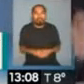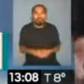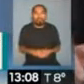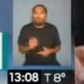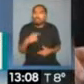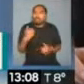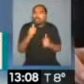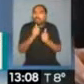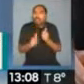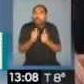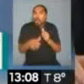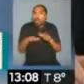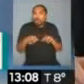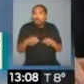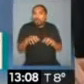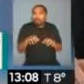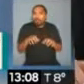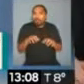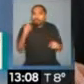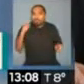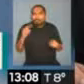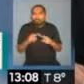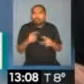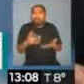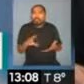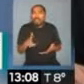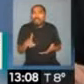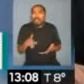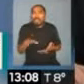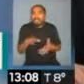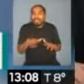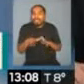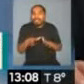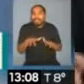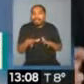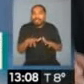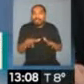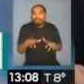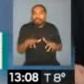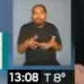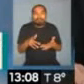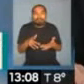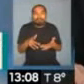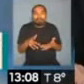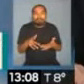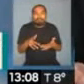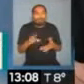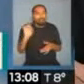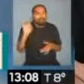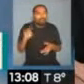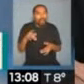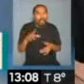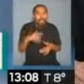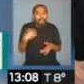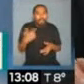pura y exclusivamente porque es una actividad netamente artesanal, de mano